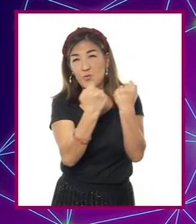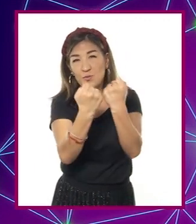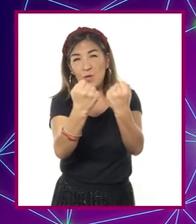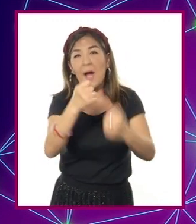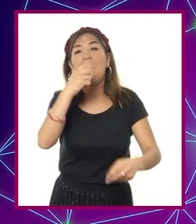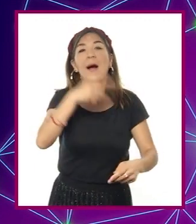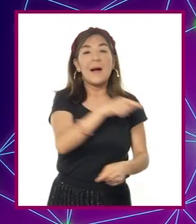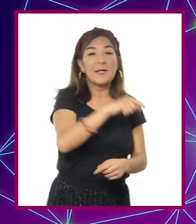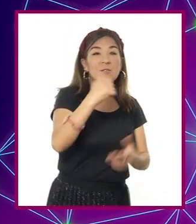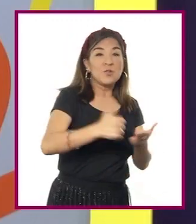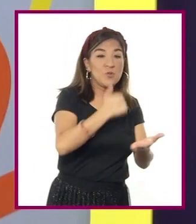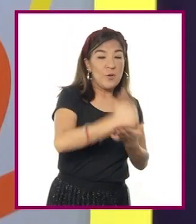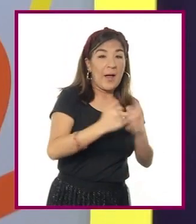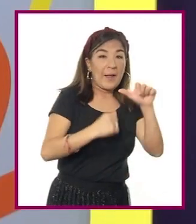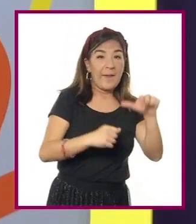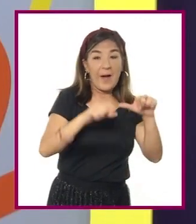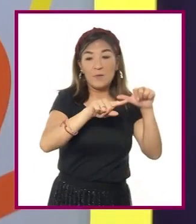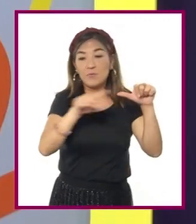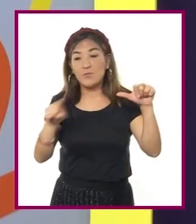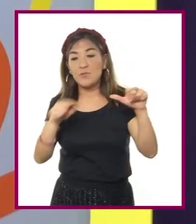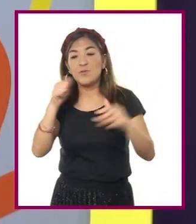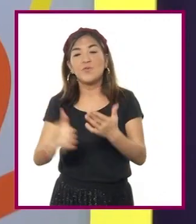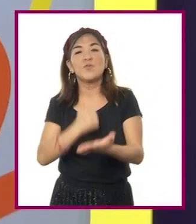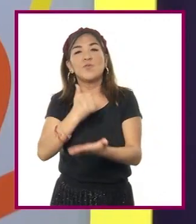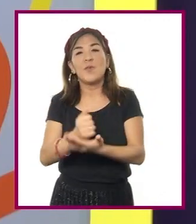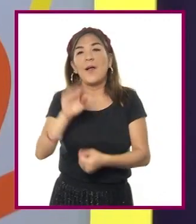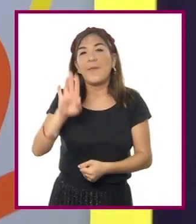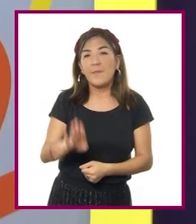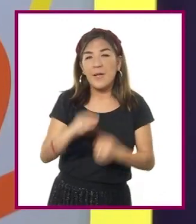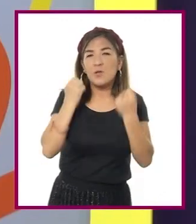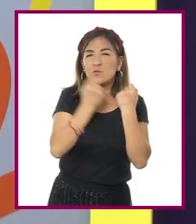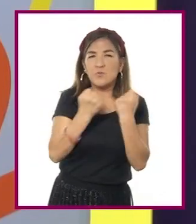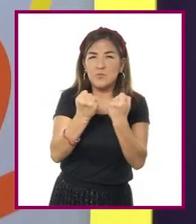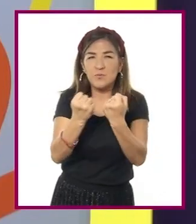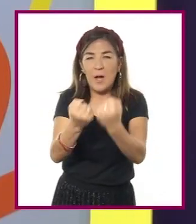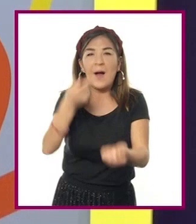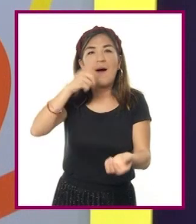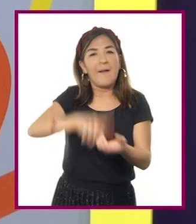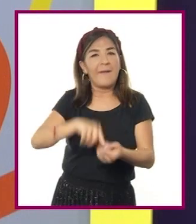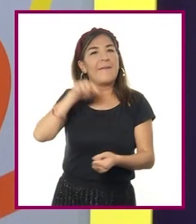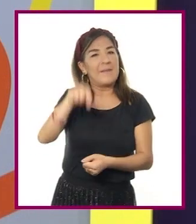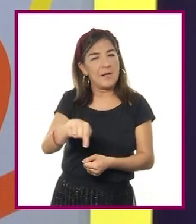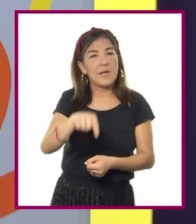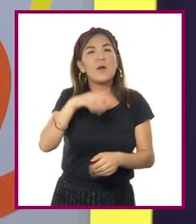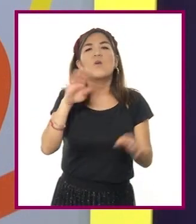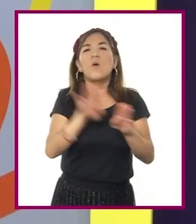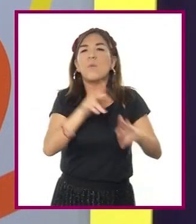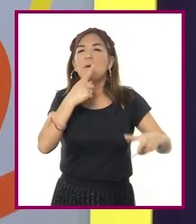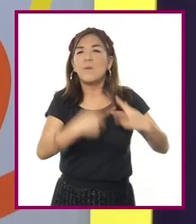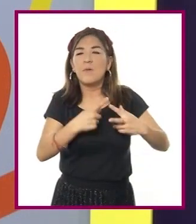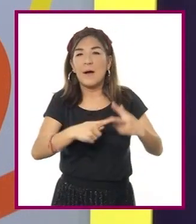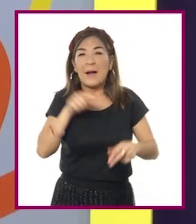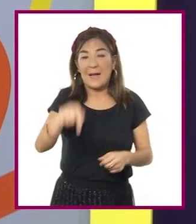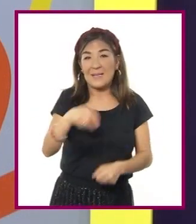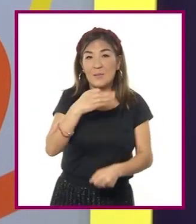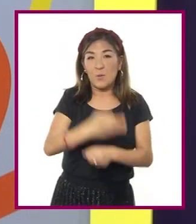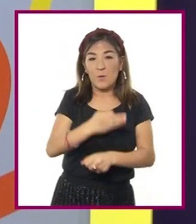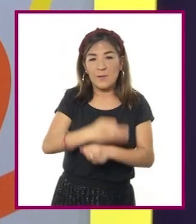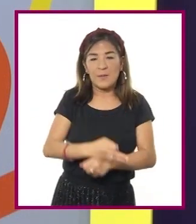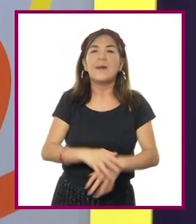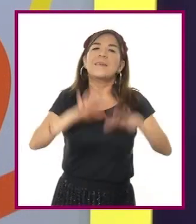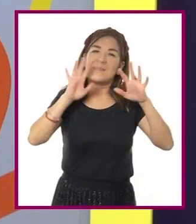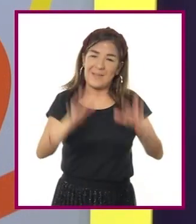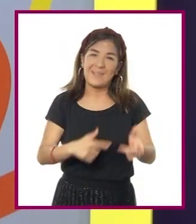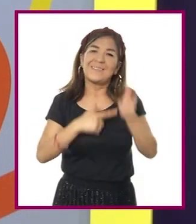a la ciudad B. Una vez que hemos encontrado la constante de proporcionalidad de esta situación,